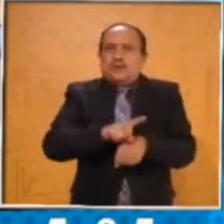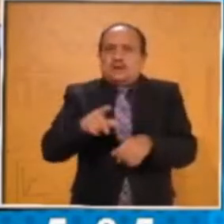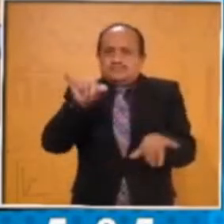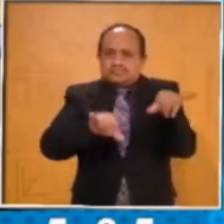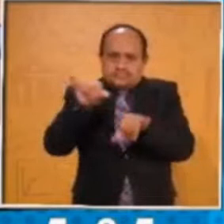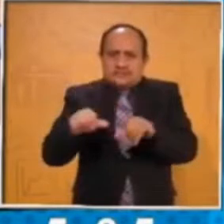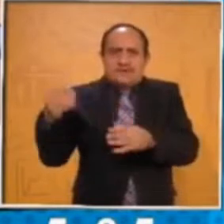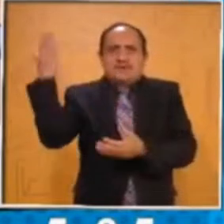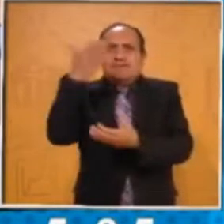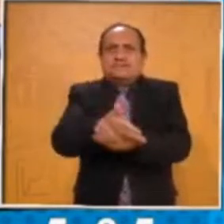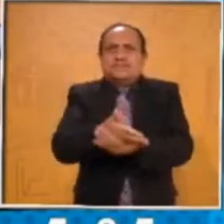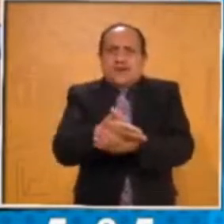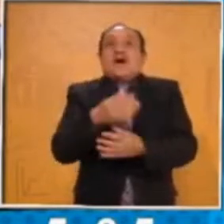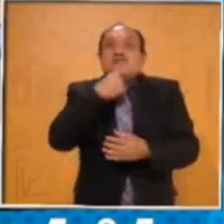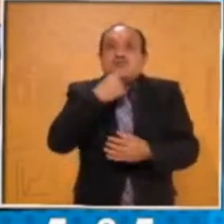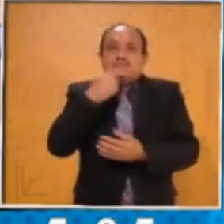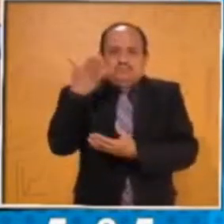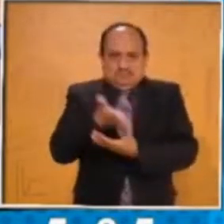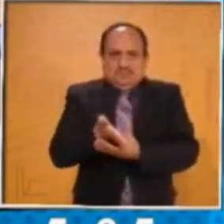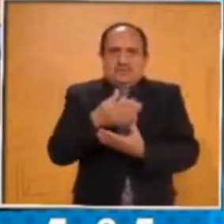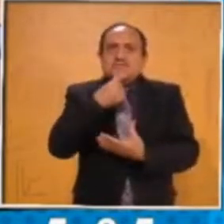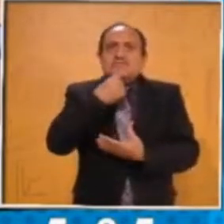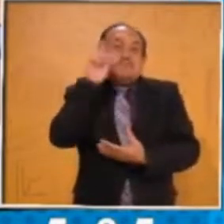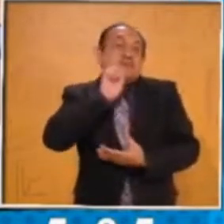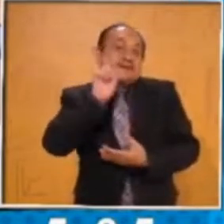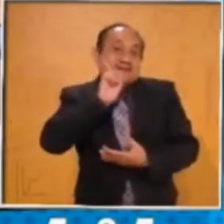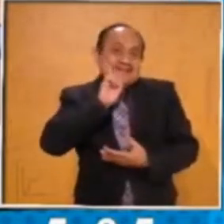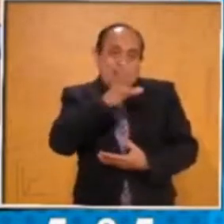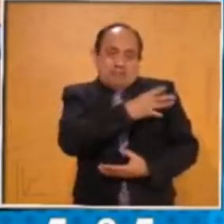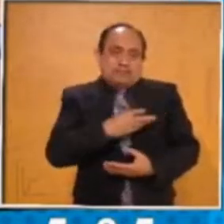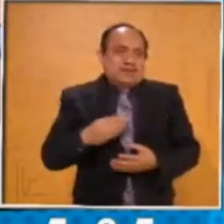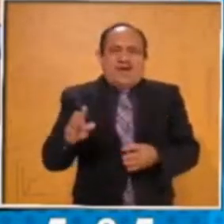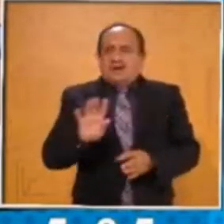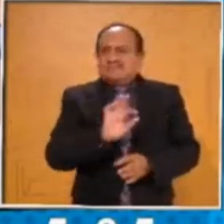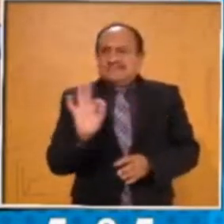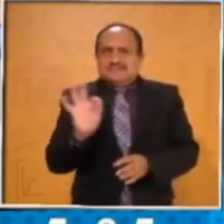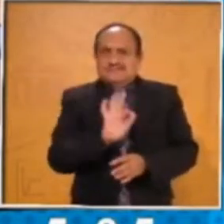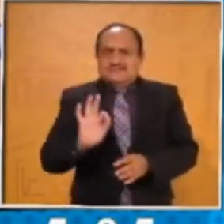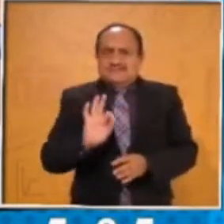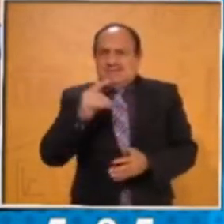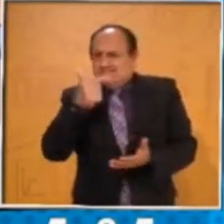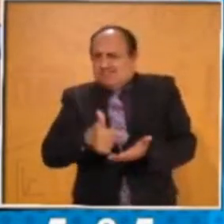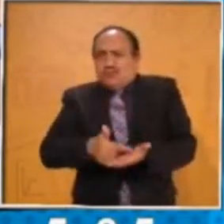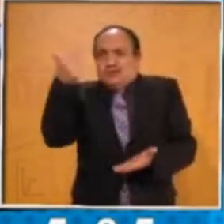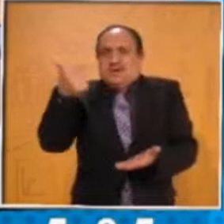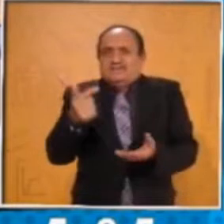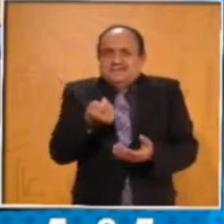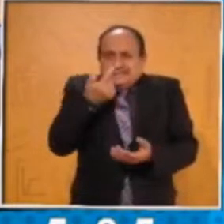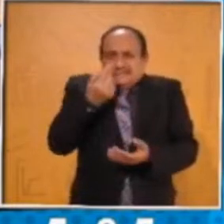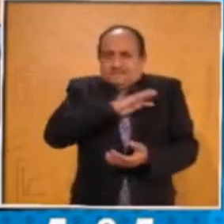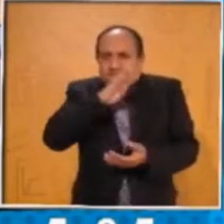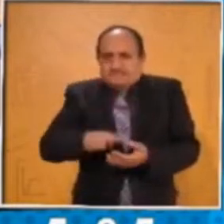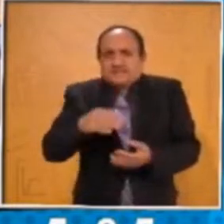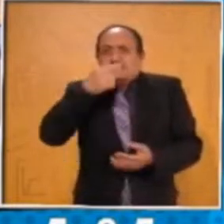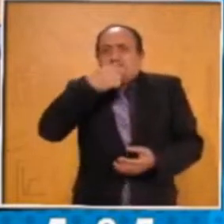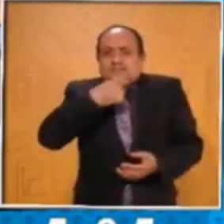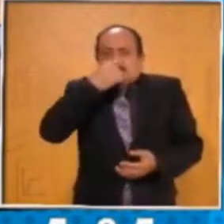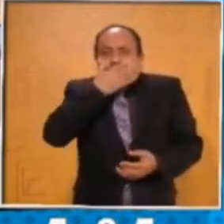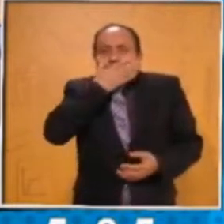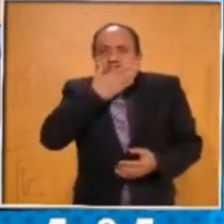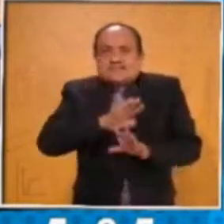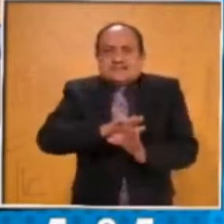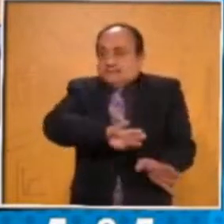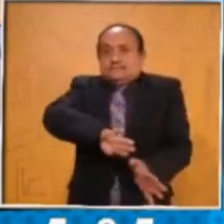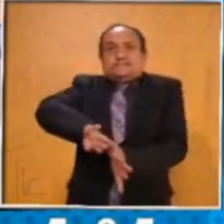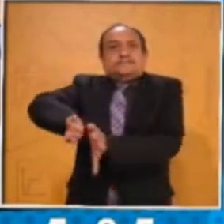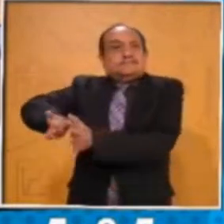de urgencias una niña contagiada casi al borde de la muerte por la dificultad para respirar. Susana, haciendo a un lado